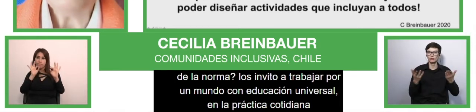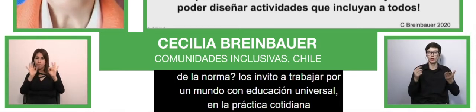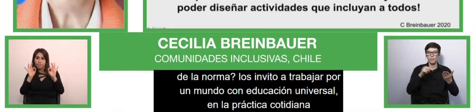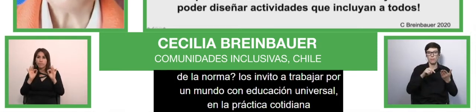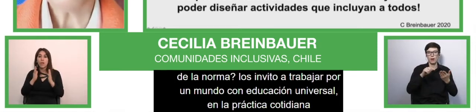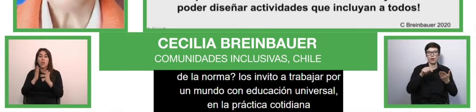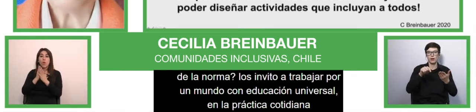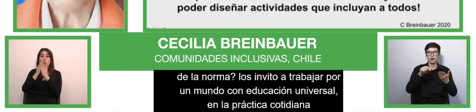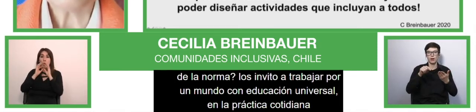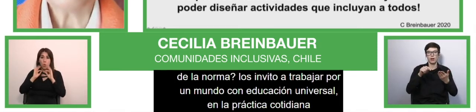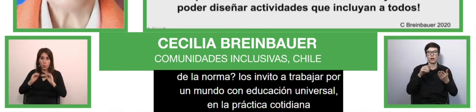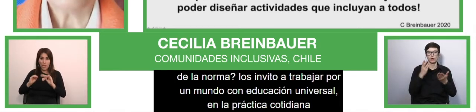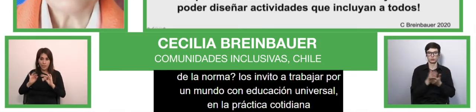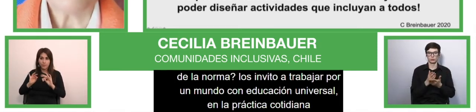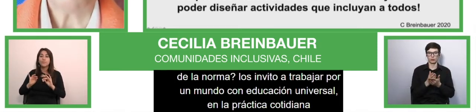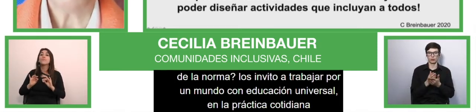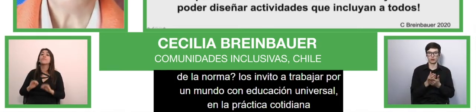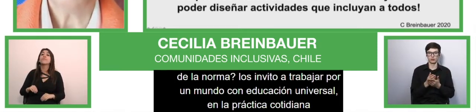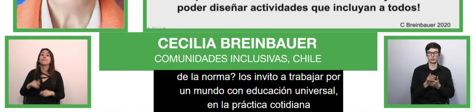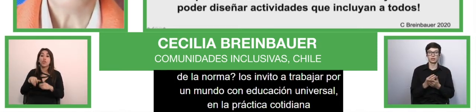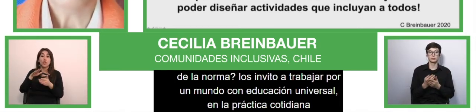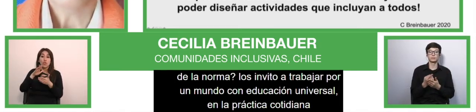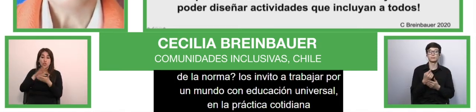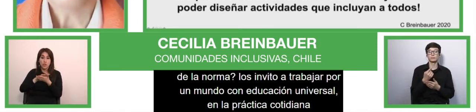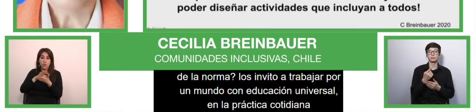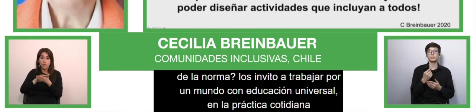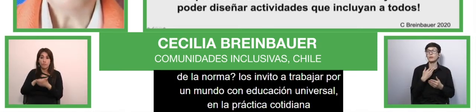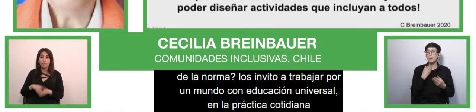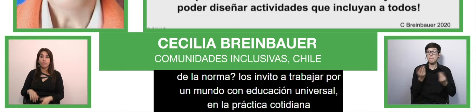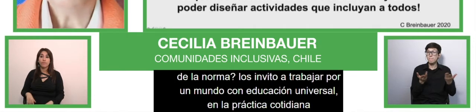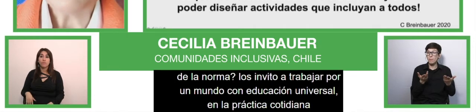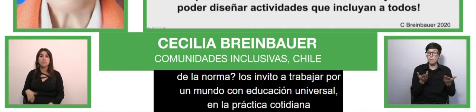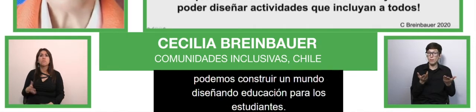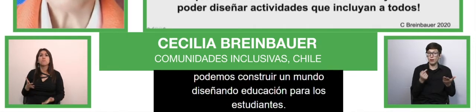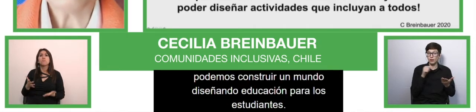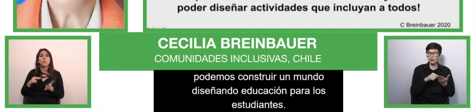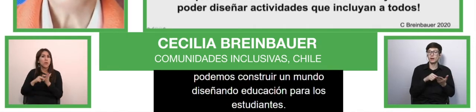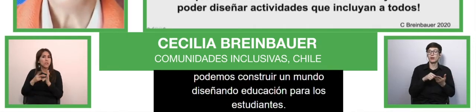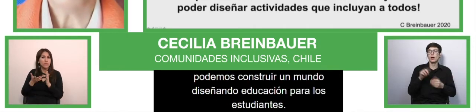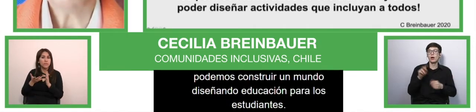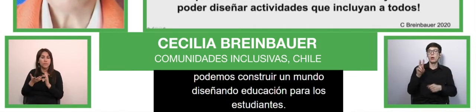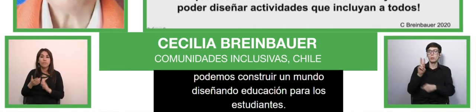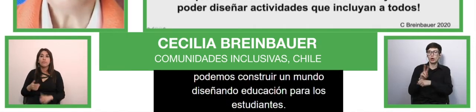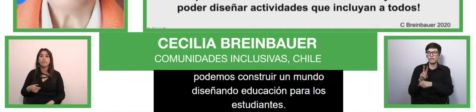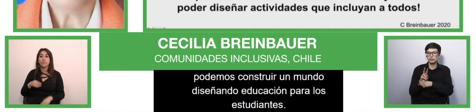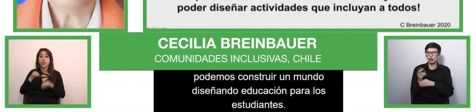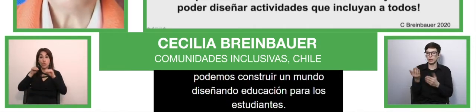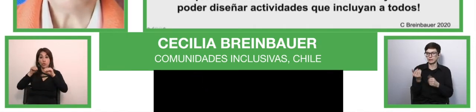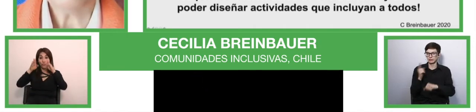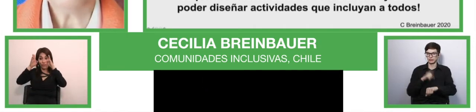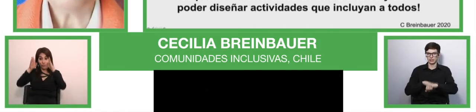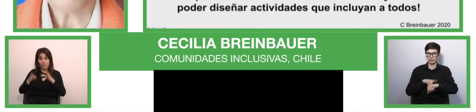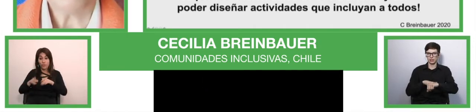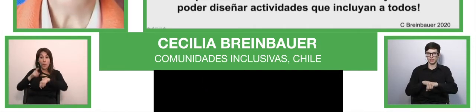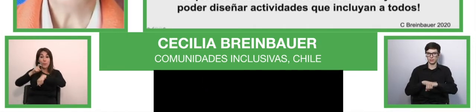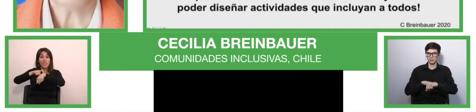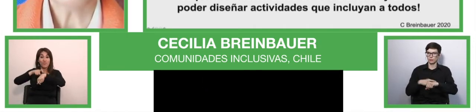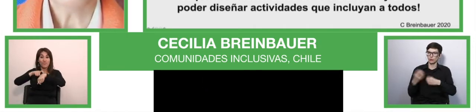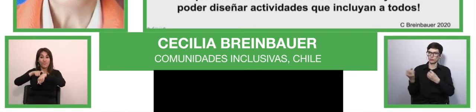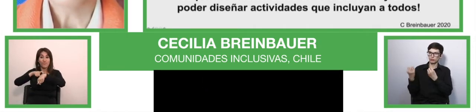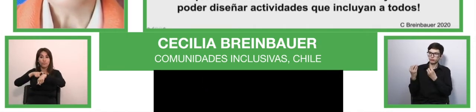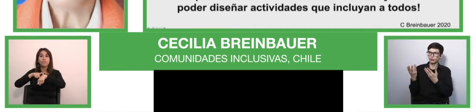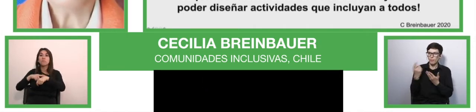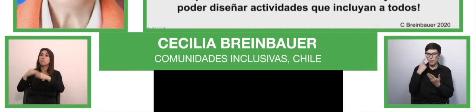para ello los profesores necesitan tiempo tiempo para conocer los perfiles individuales de sus